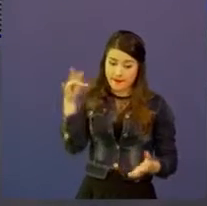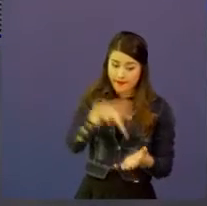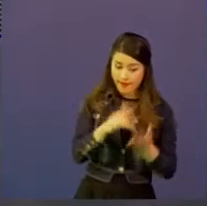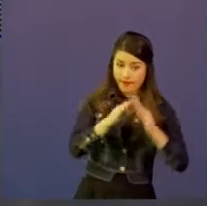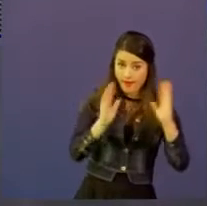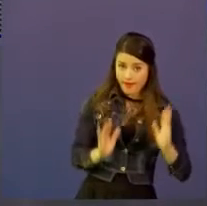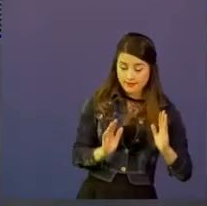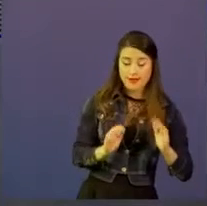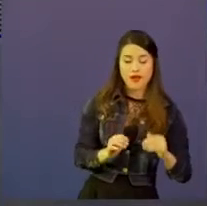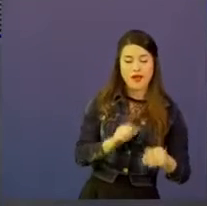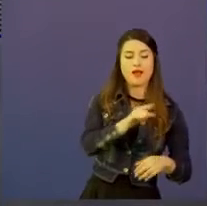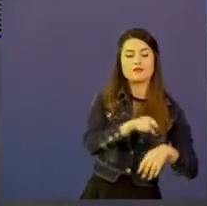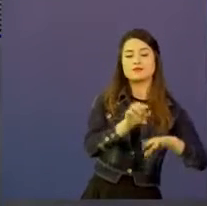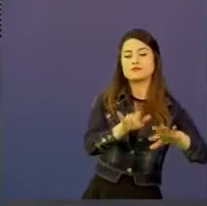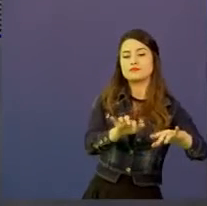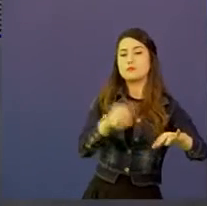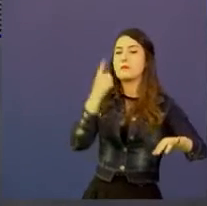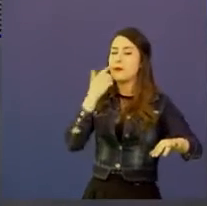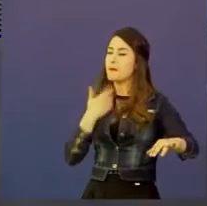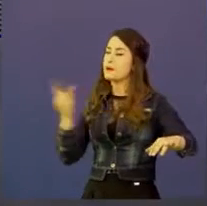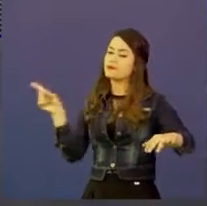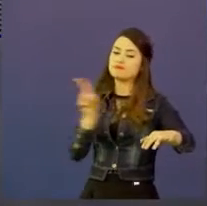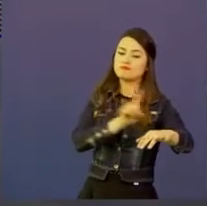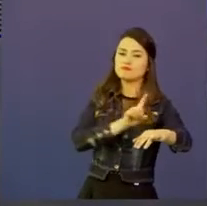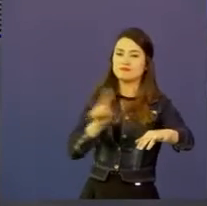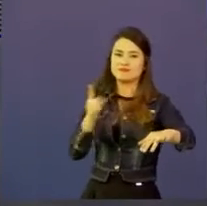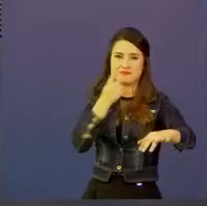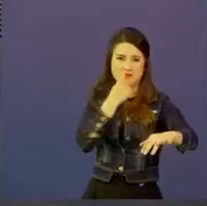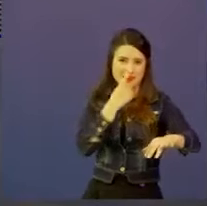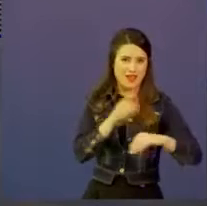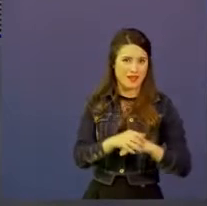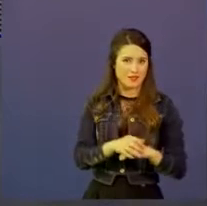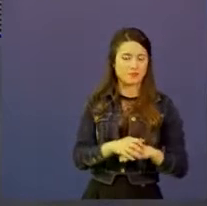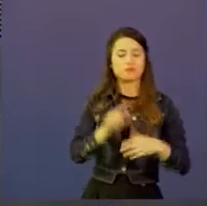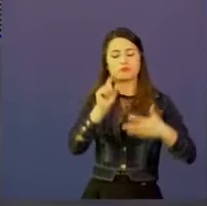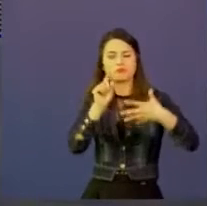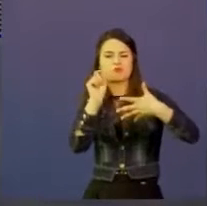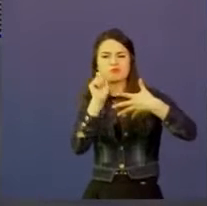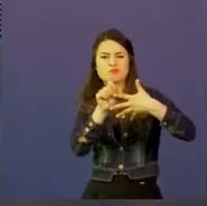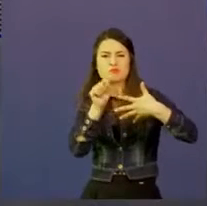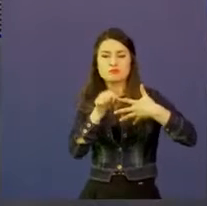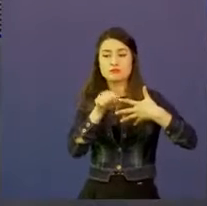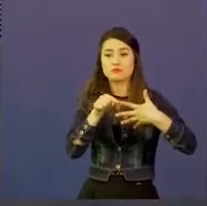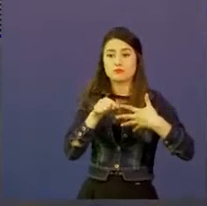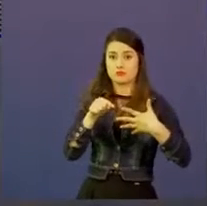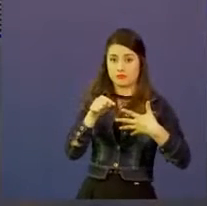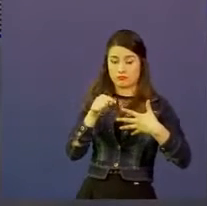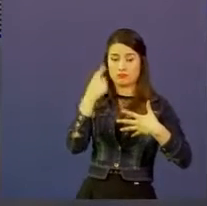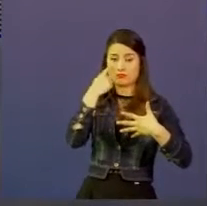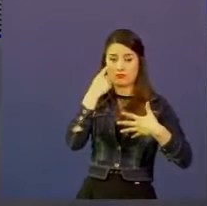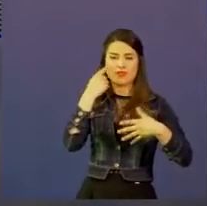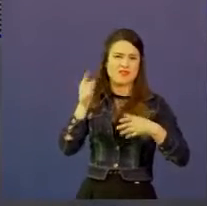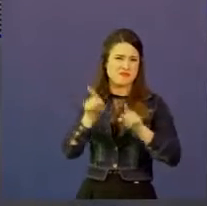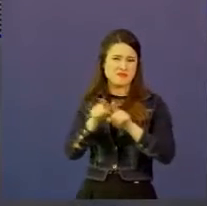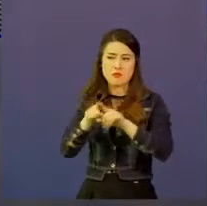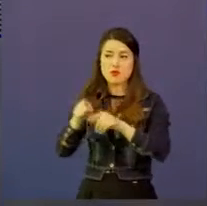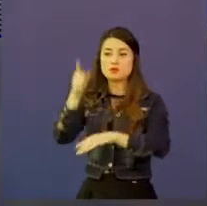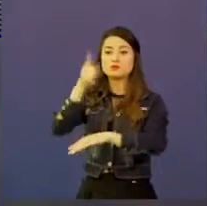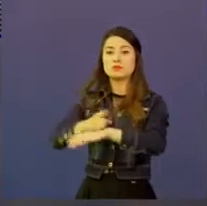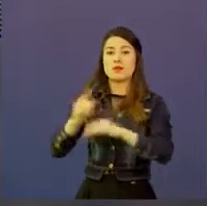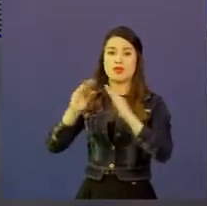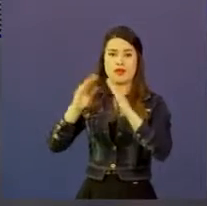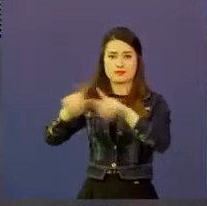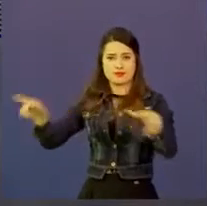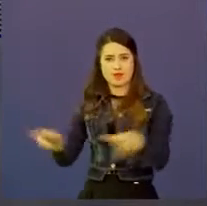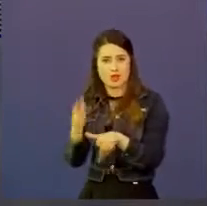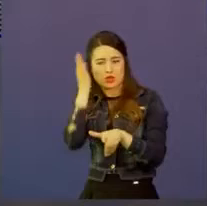es que así como mantienen su cuarto y su habitación limpia, sus redes sociales también tienen que operar de la misma